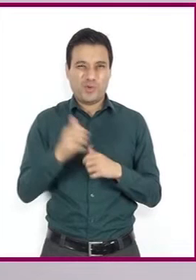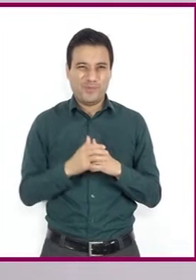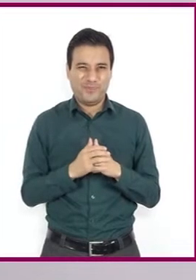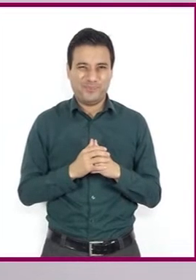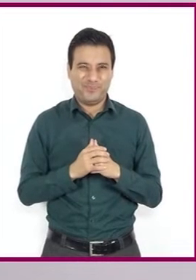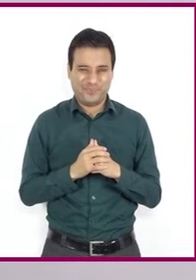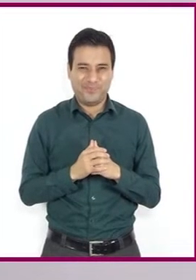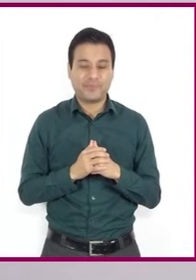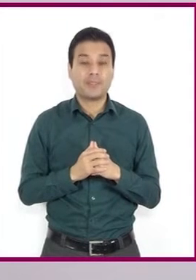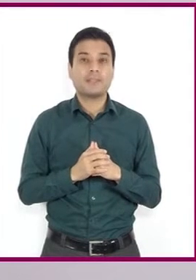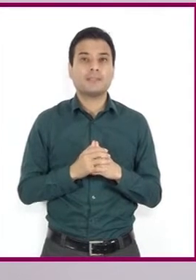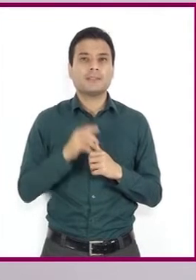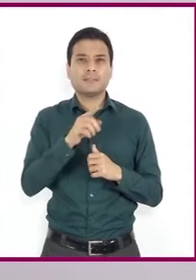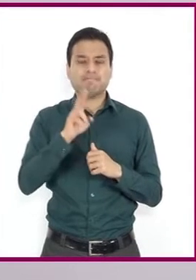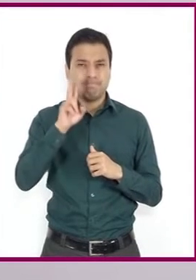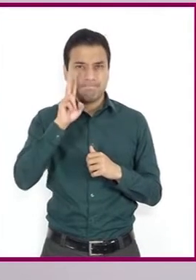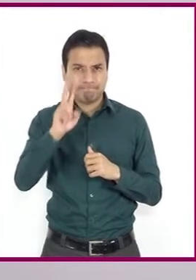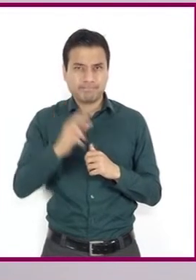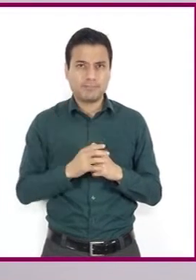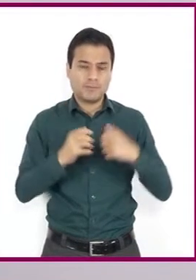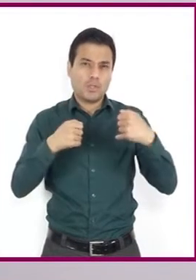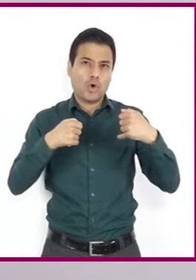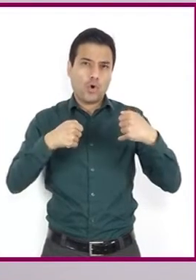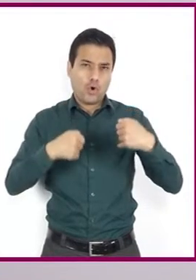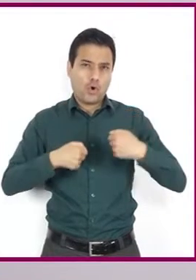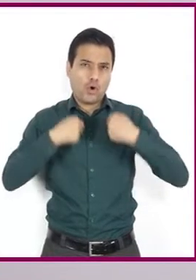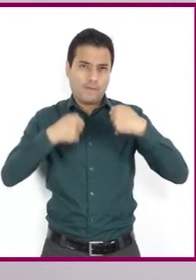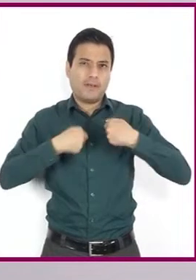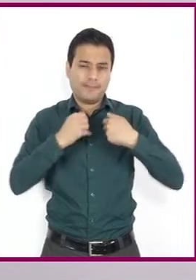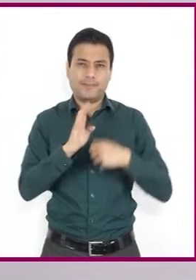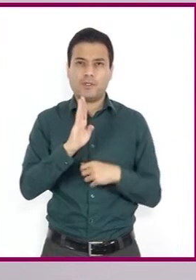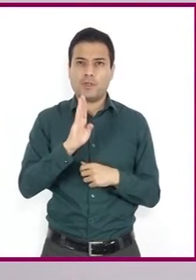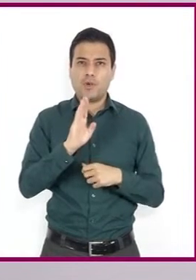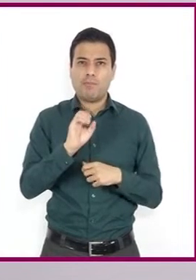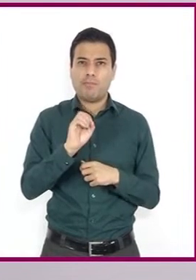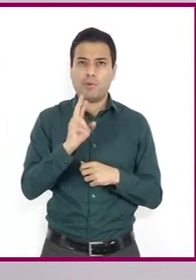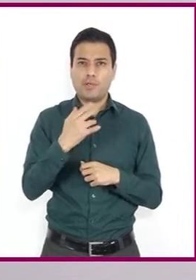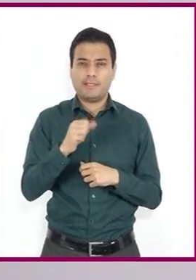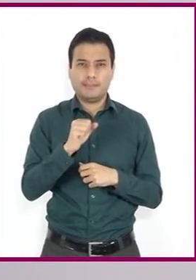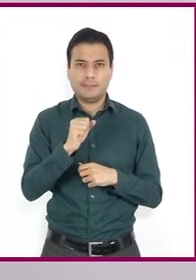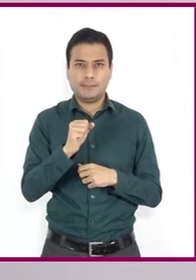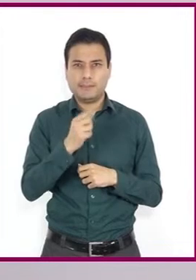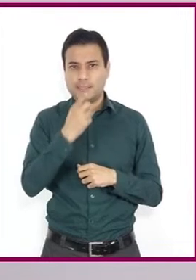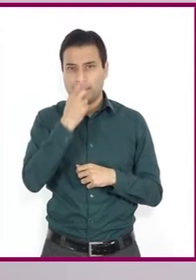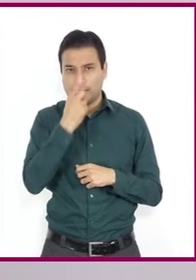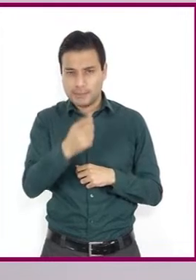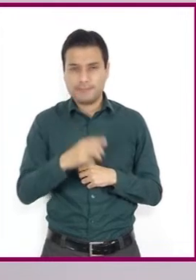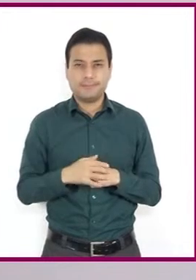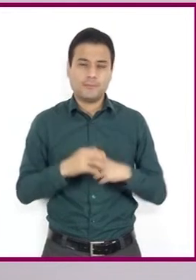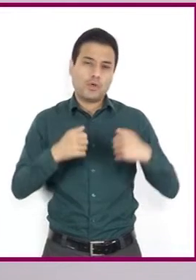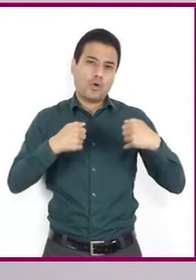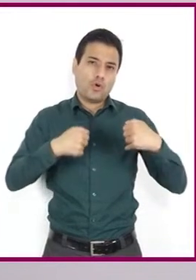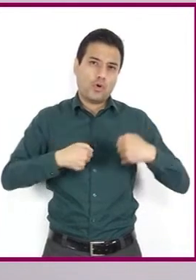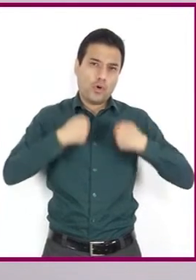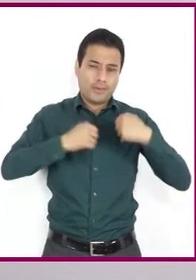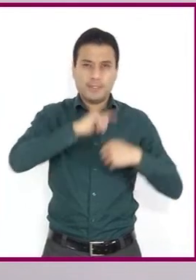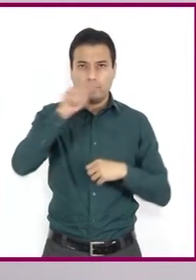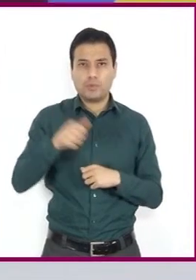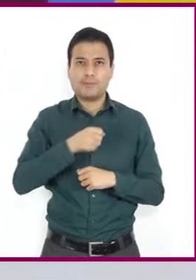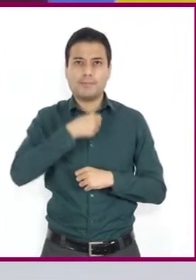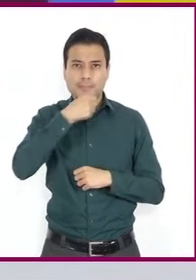Borges, nos percatamos de que el joven Borges cuenta cómo se encuentra con el viejo Borges y narra su